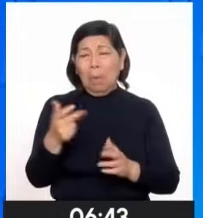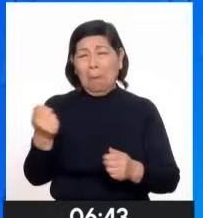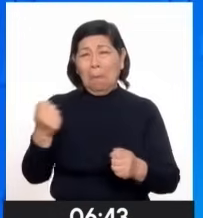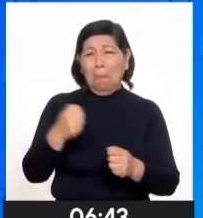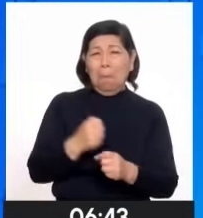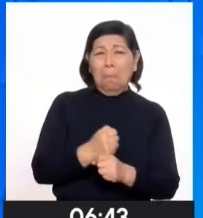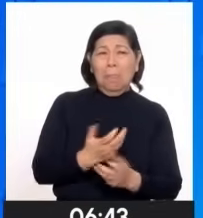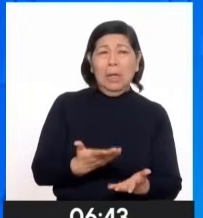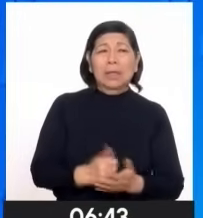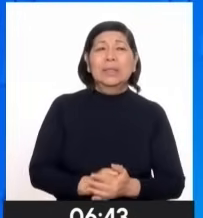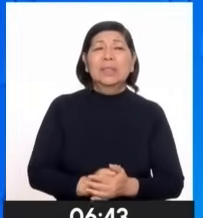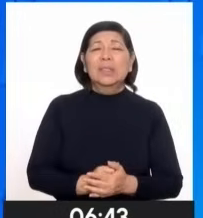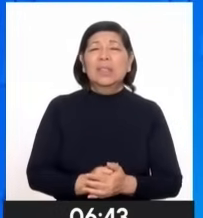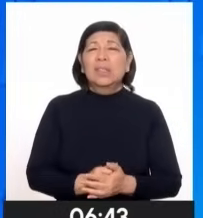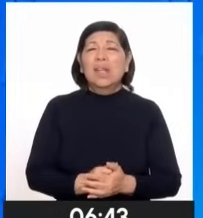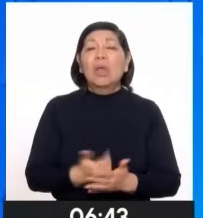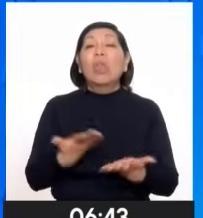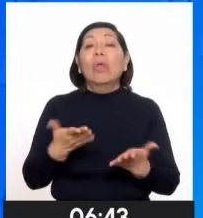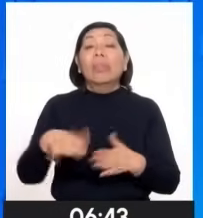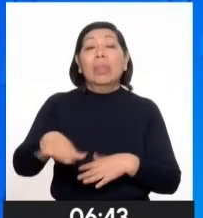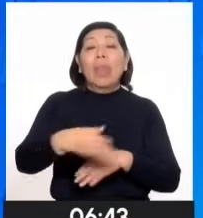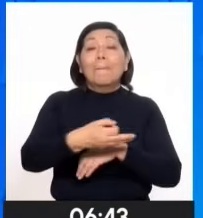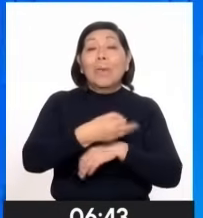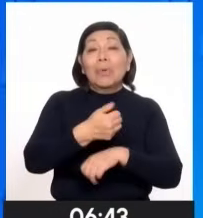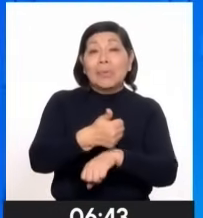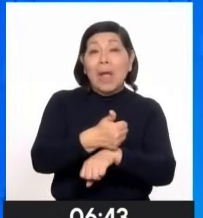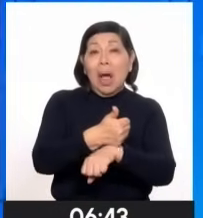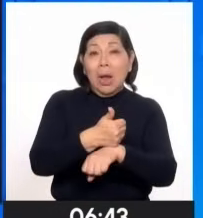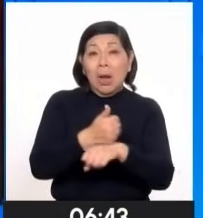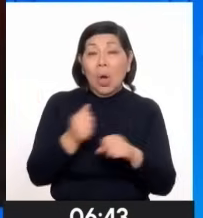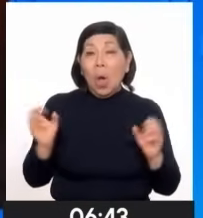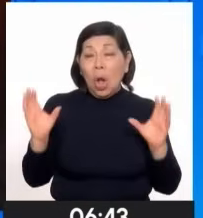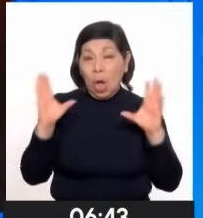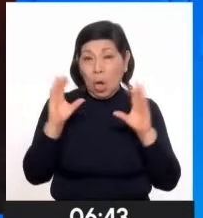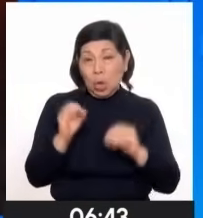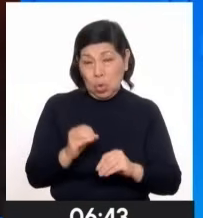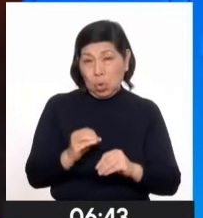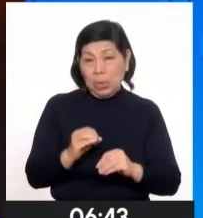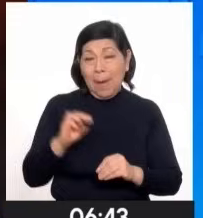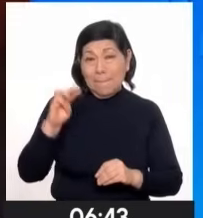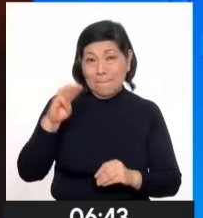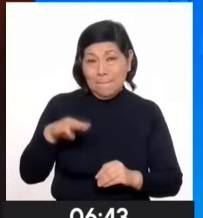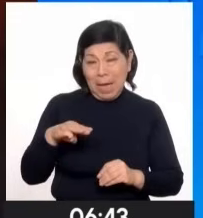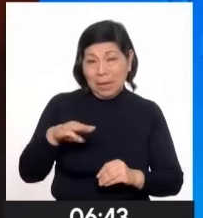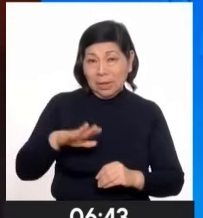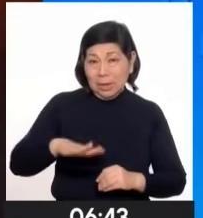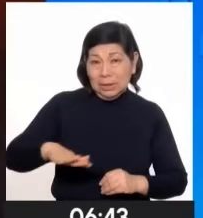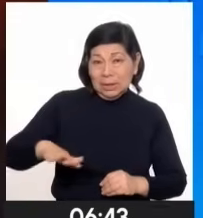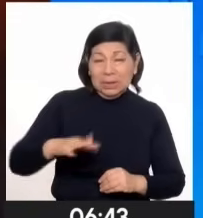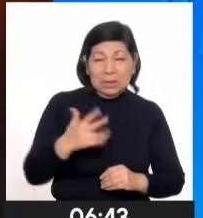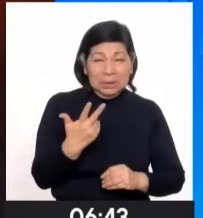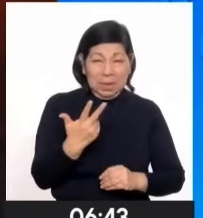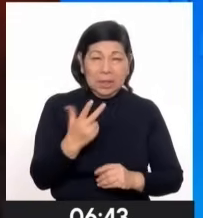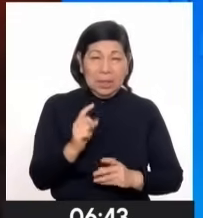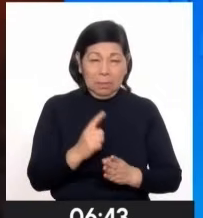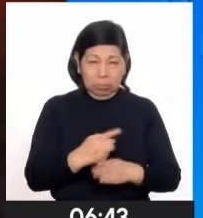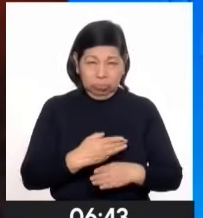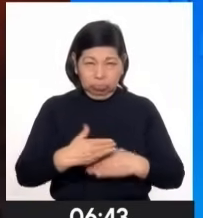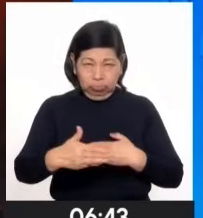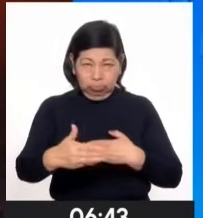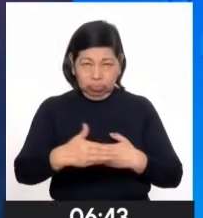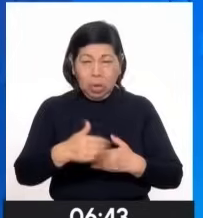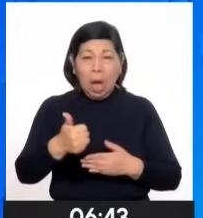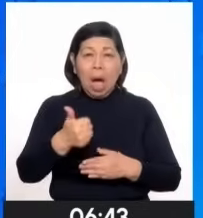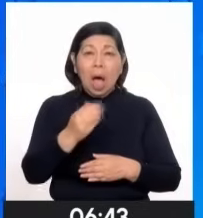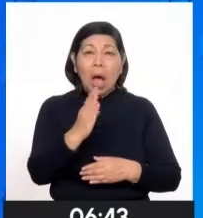heridos ocurrió en apurimac durante la noche del martes en el sector de huaroc coña a 30 minutos de la ciudad de